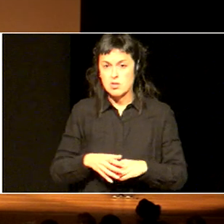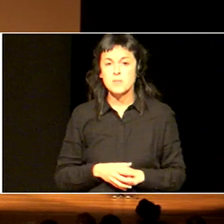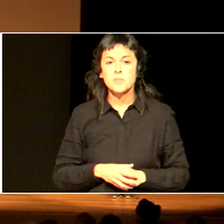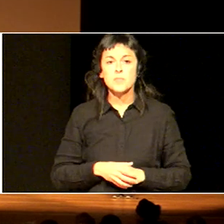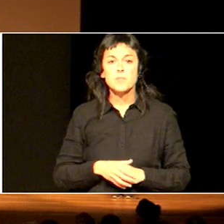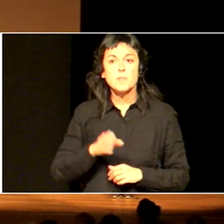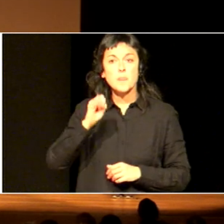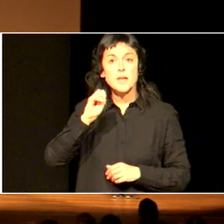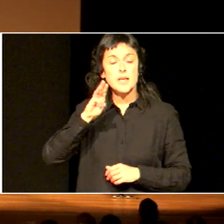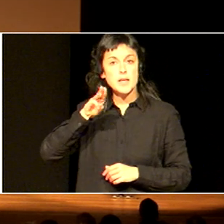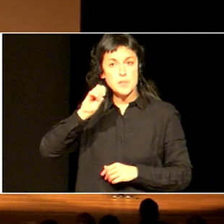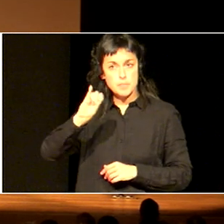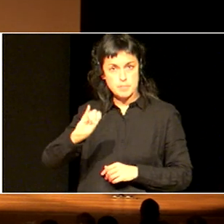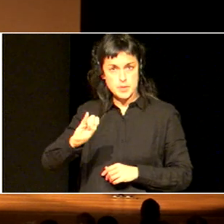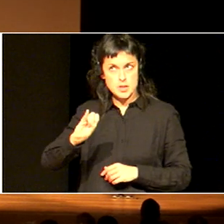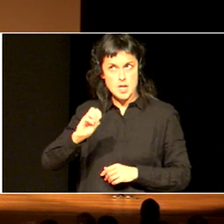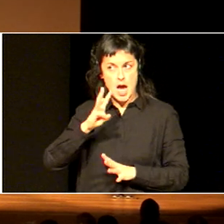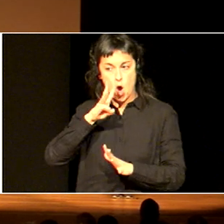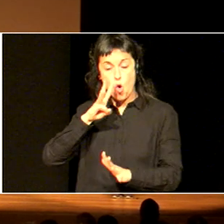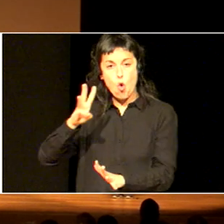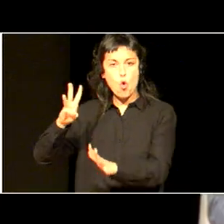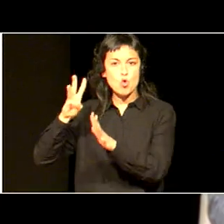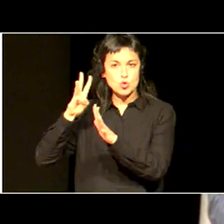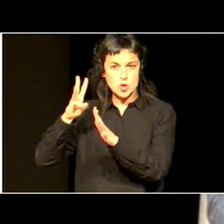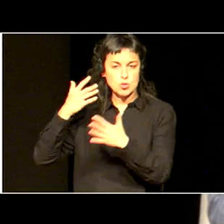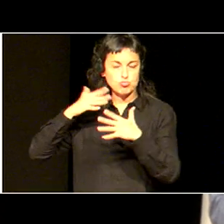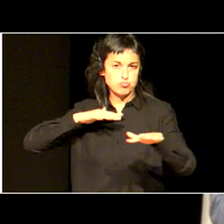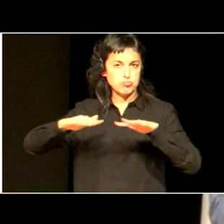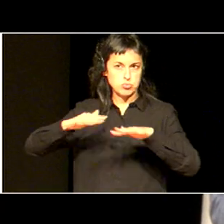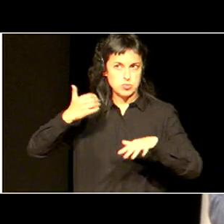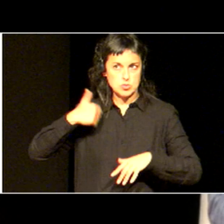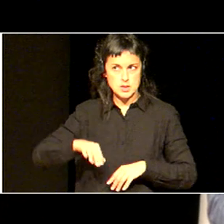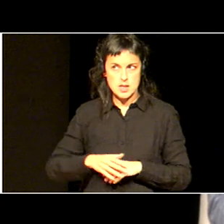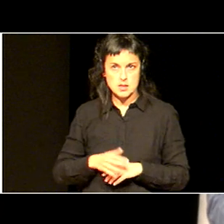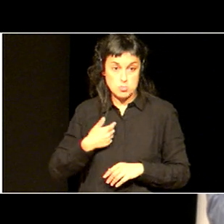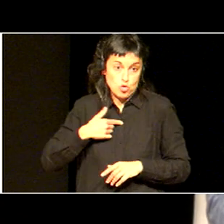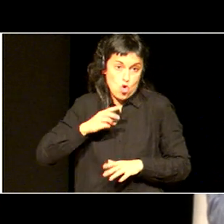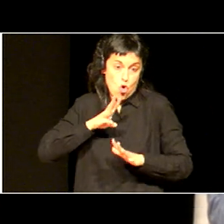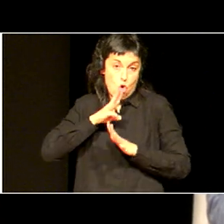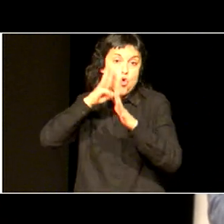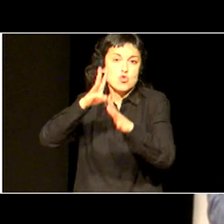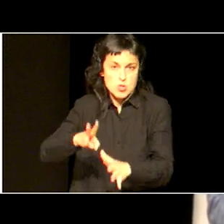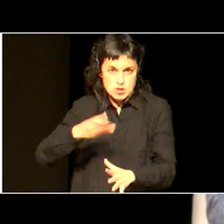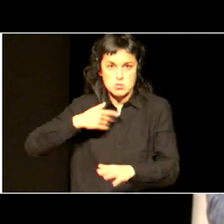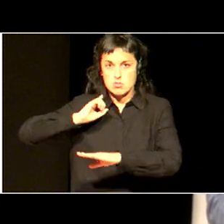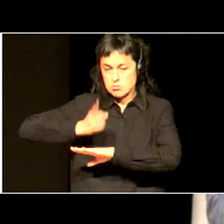lleva 8 años, son los 8 años que estoy yo en dirección.